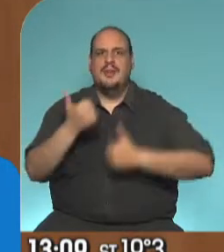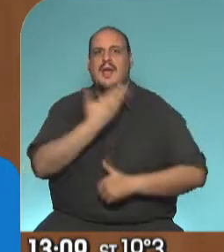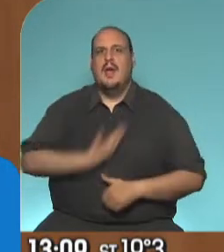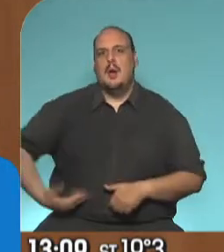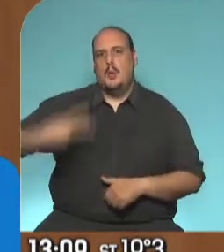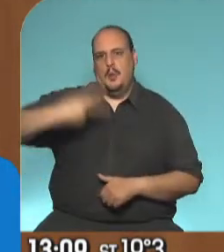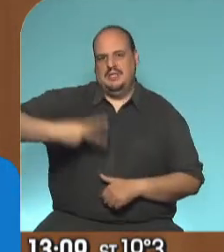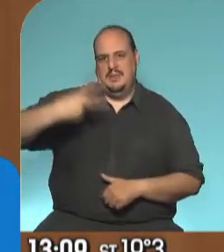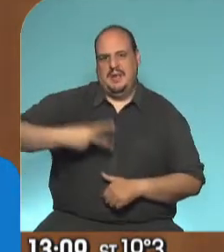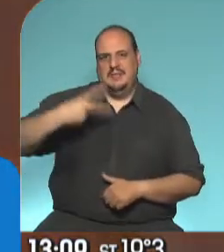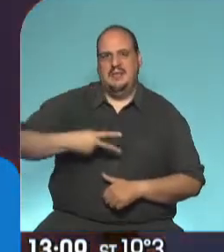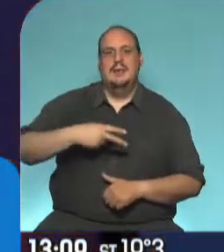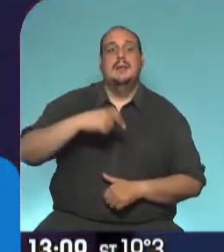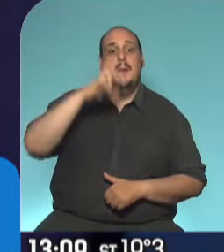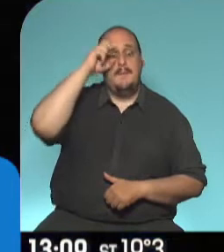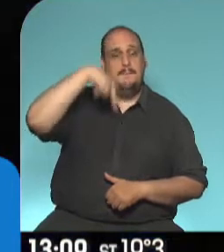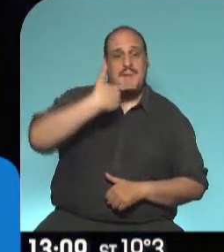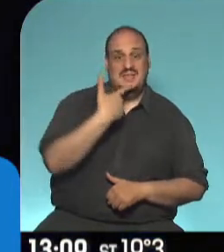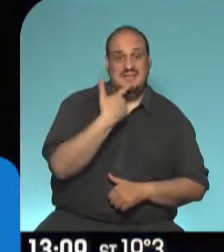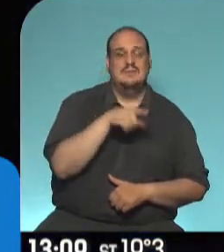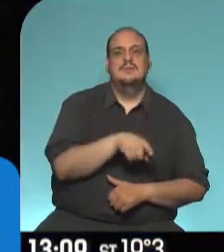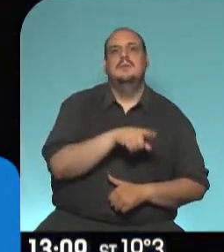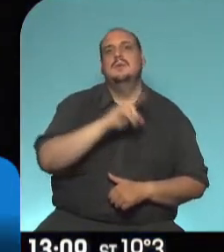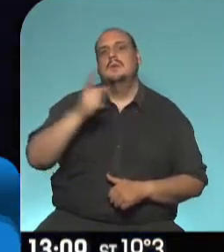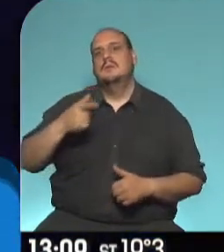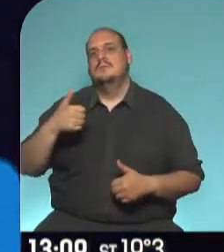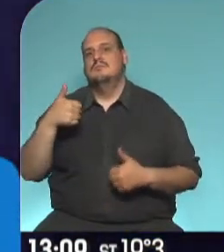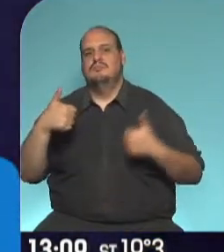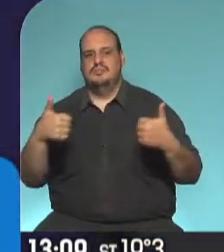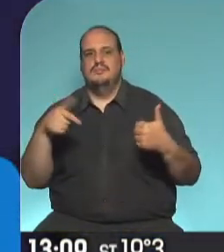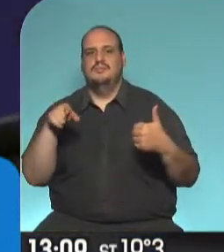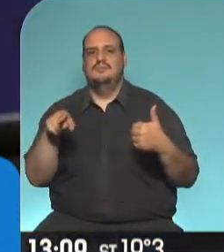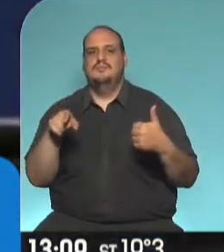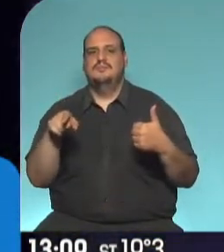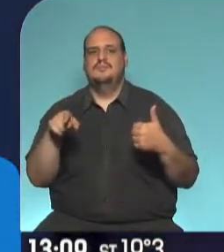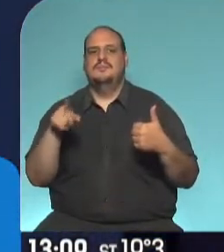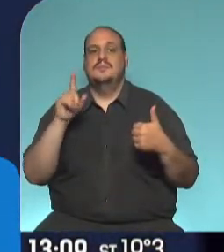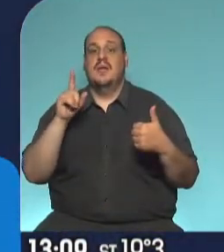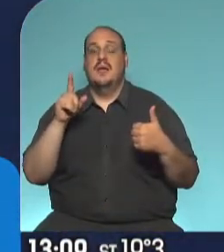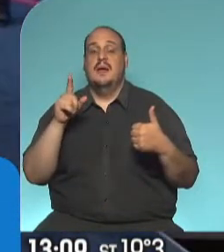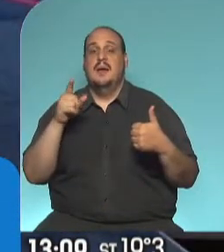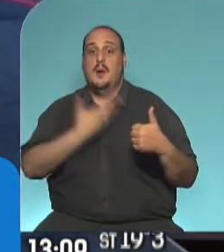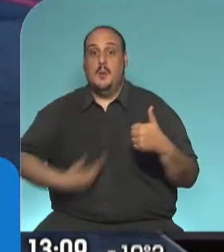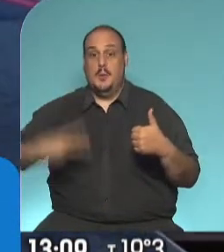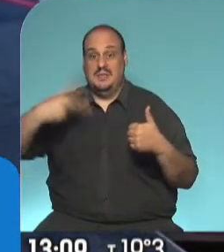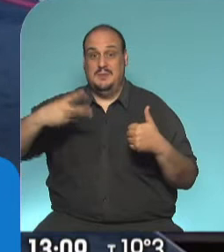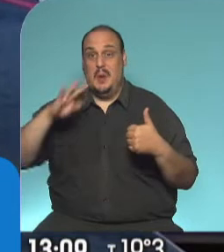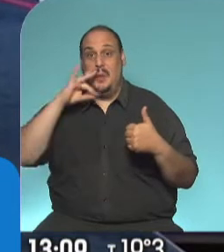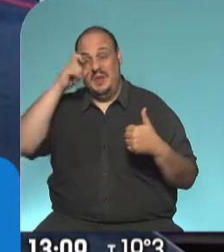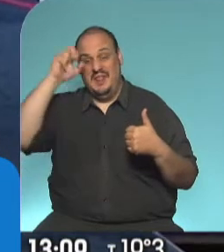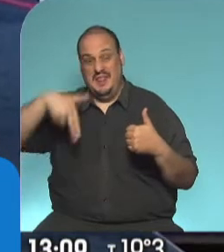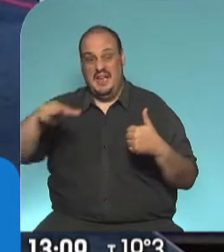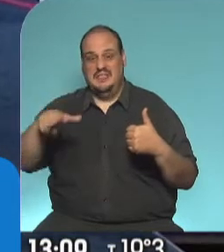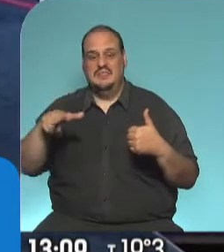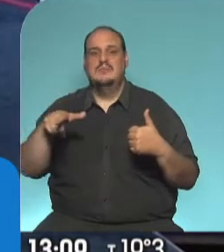a vice de Trump, y entre la candidata a vicepresidente que va a acompañar a Joe Biden